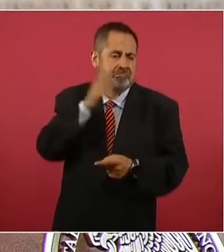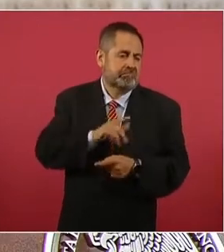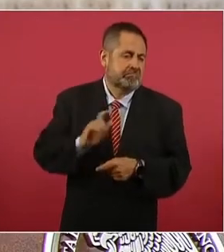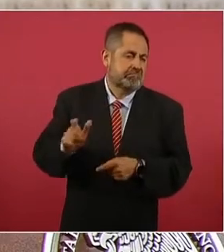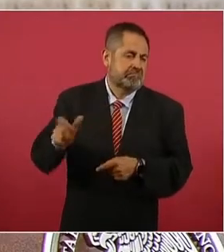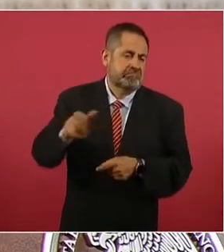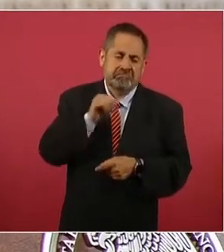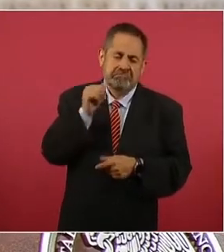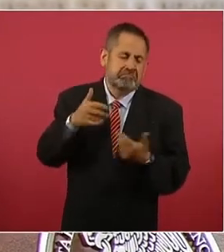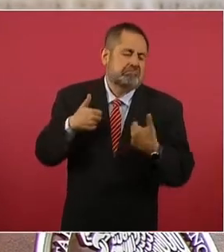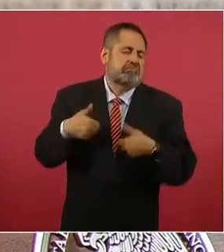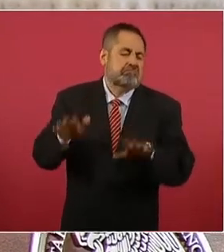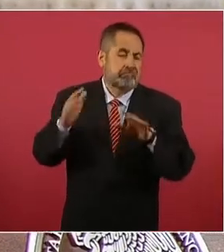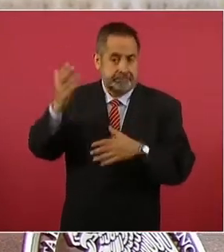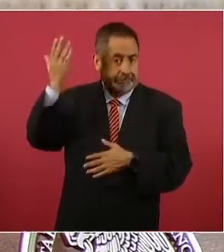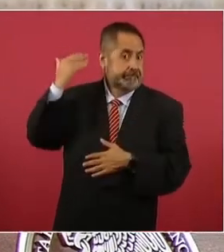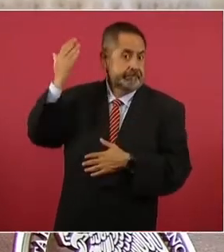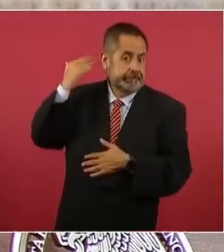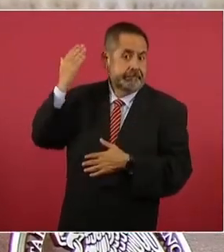porque